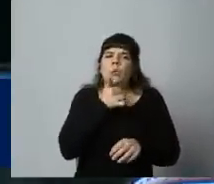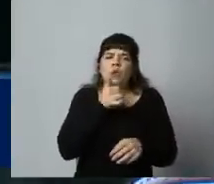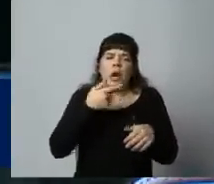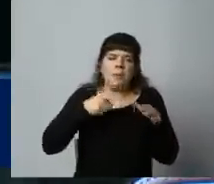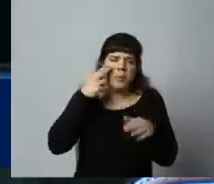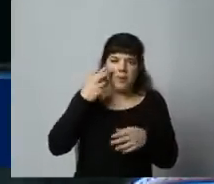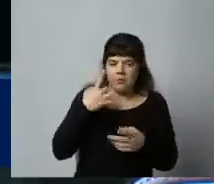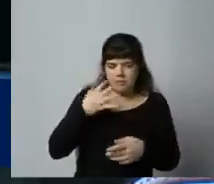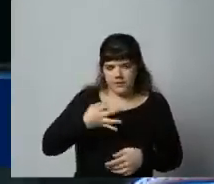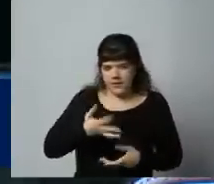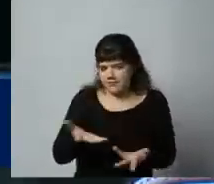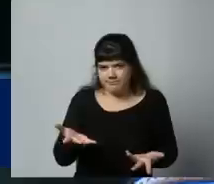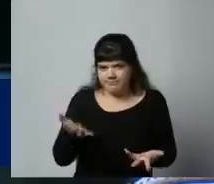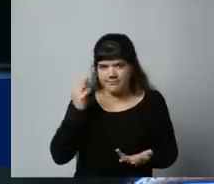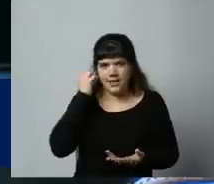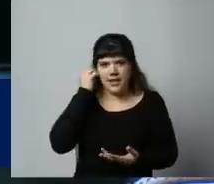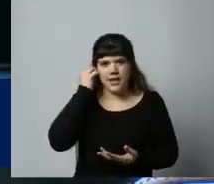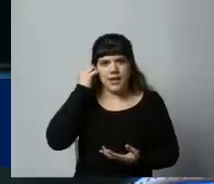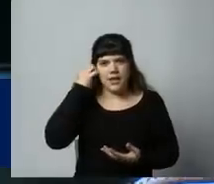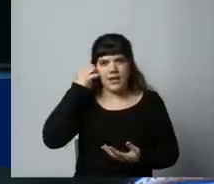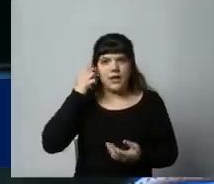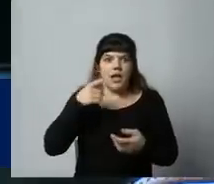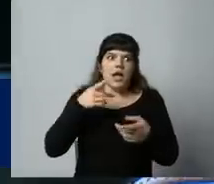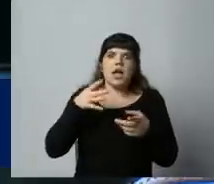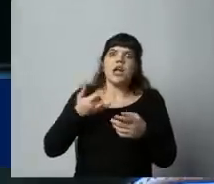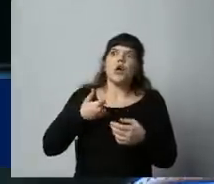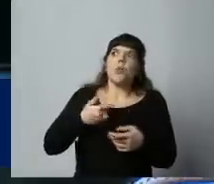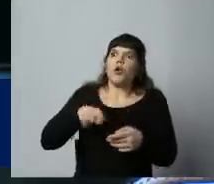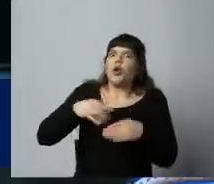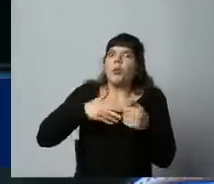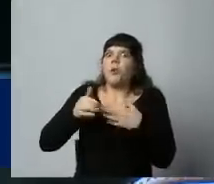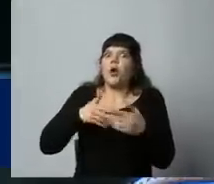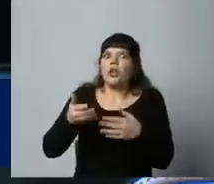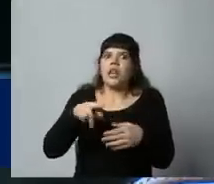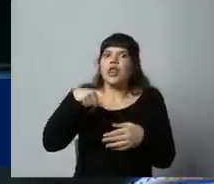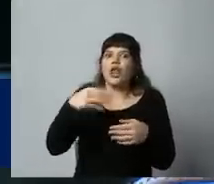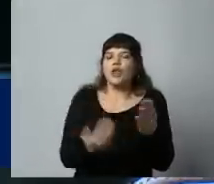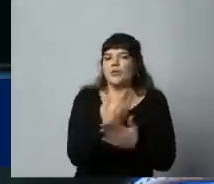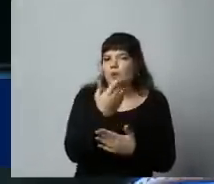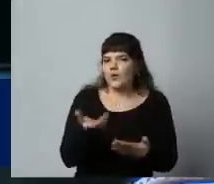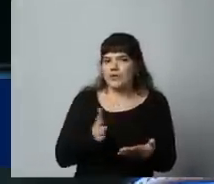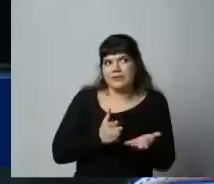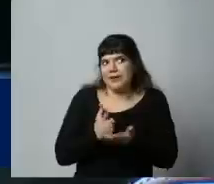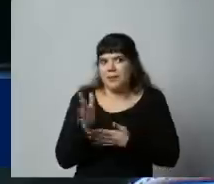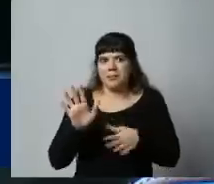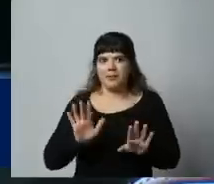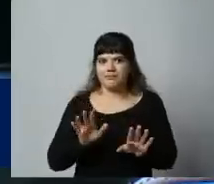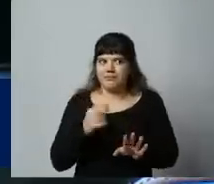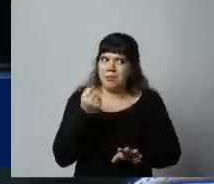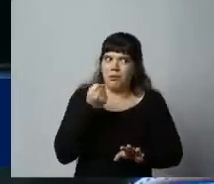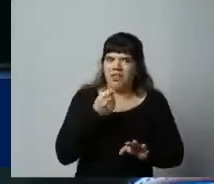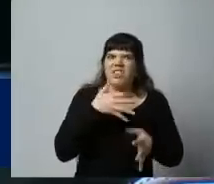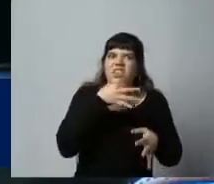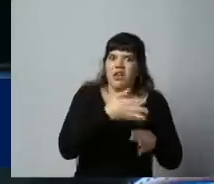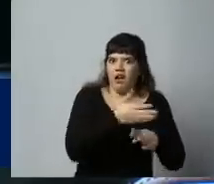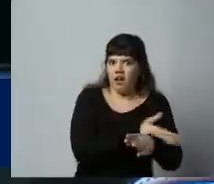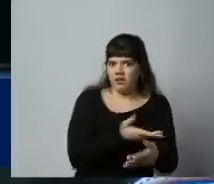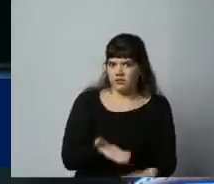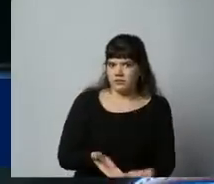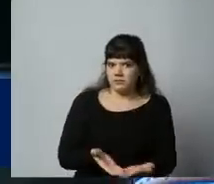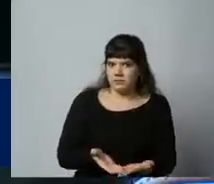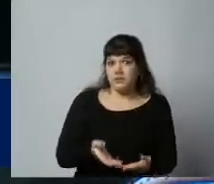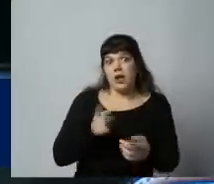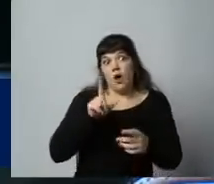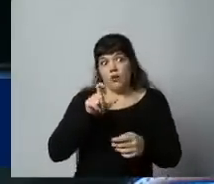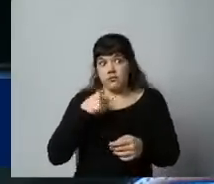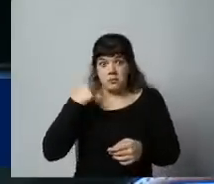manifestado con ese grado de convicción desde donde esté No desde de donde sea no por lo menos está claro que merece una